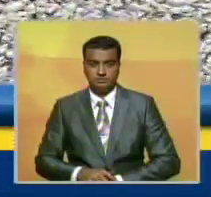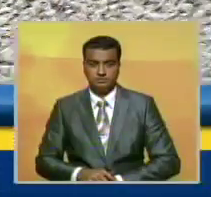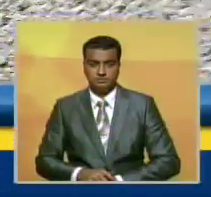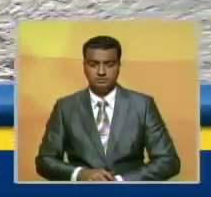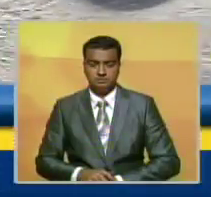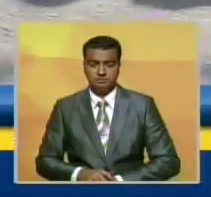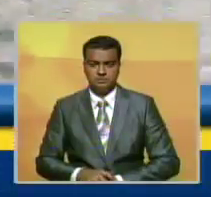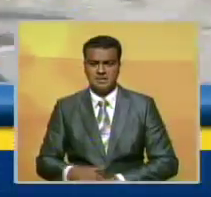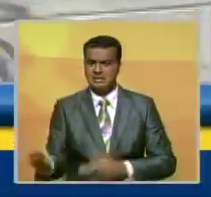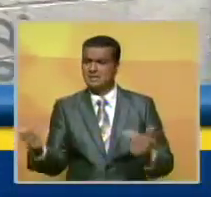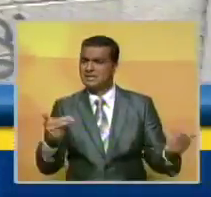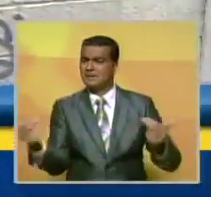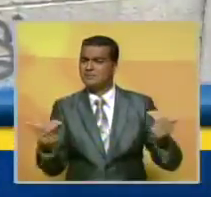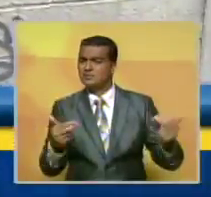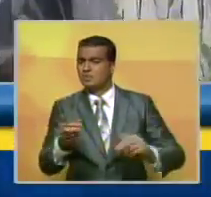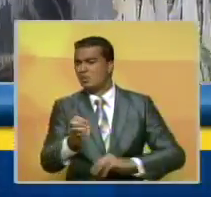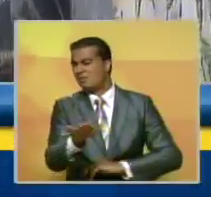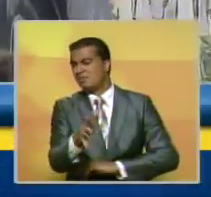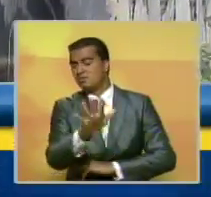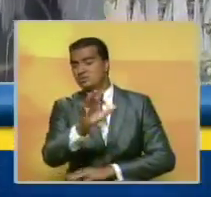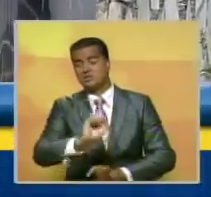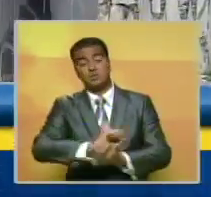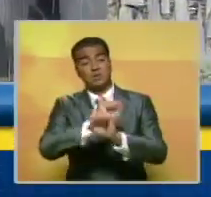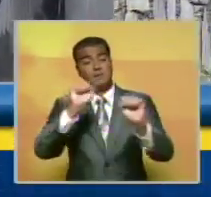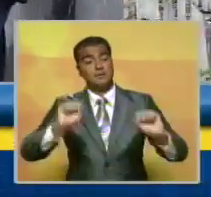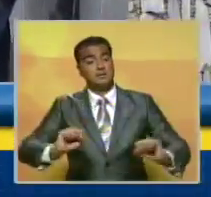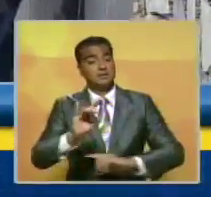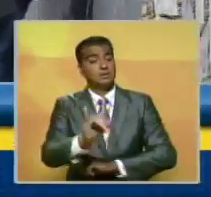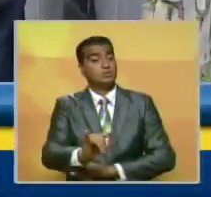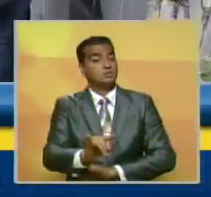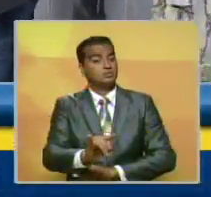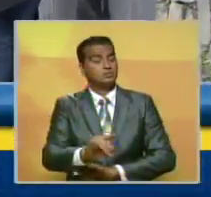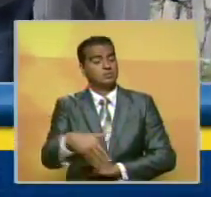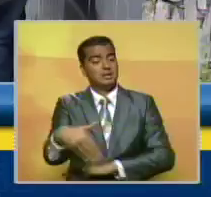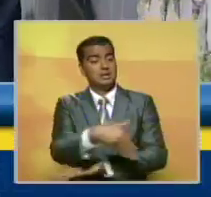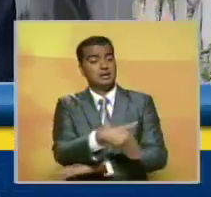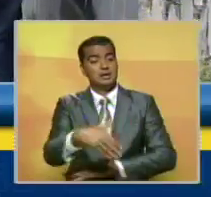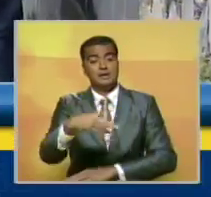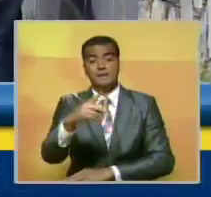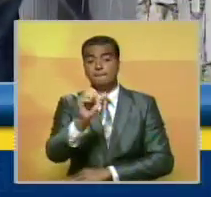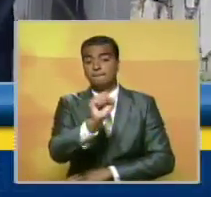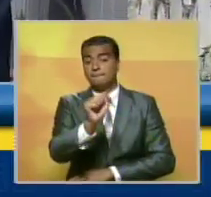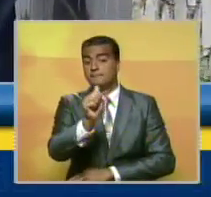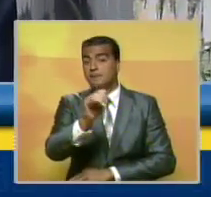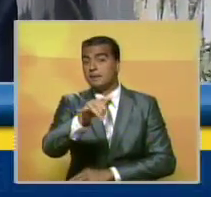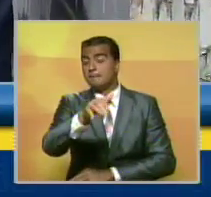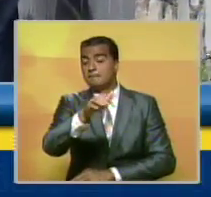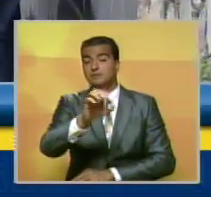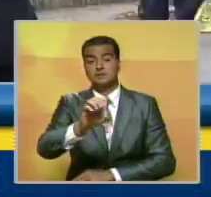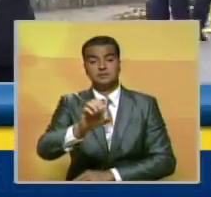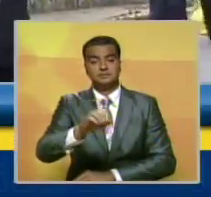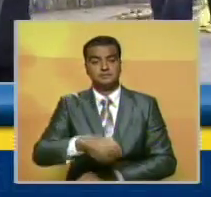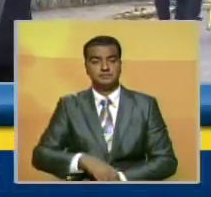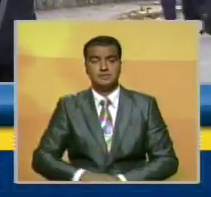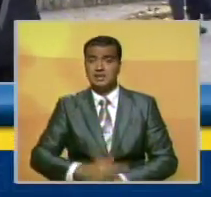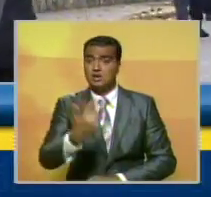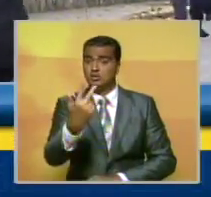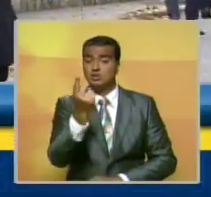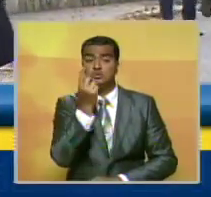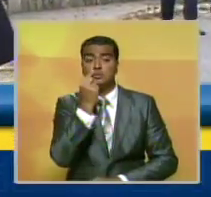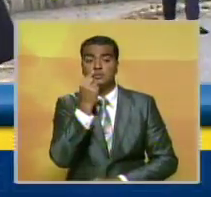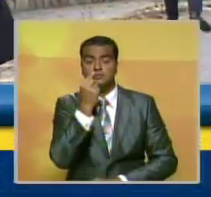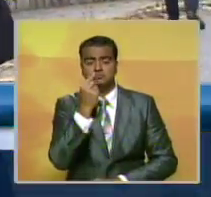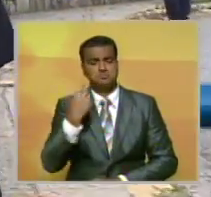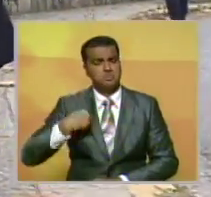El intercambio ocurrió alrededor de las 5 de la madrugada este lunes en la calle El Pasaje de la urbanización La Colina. Los 3 hombres